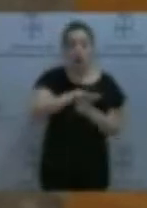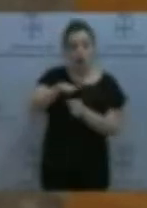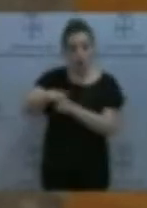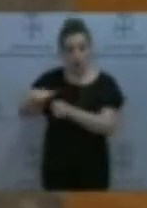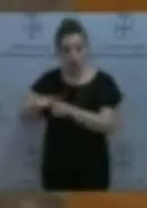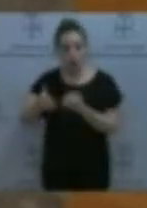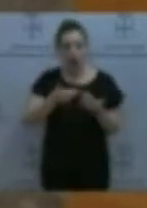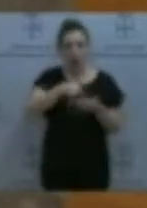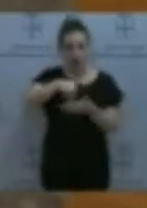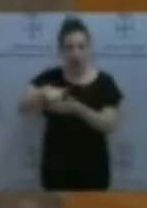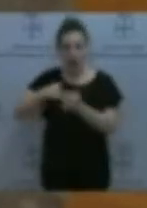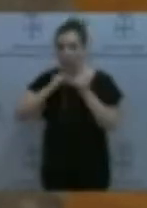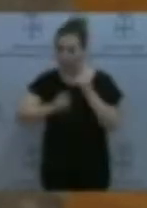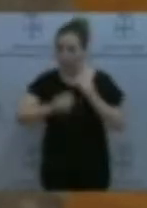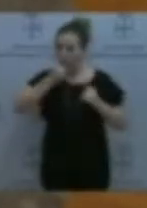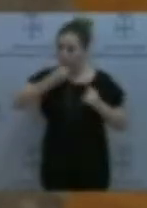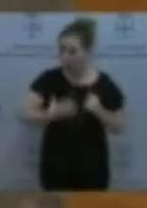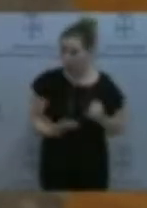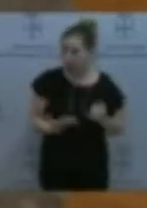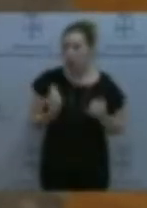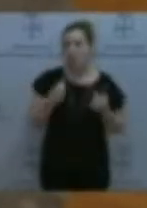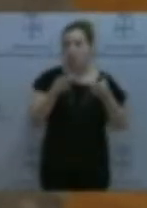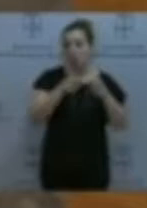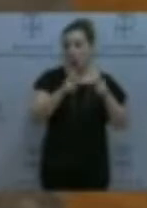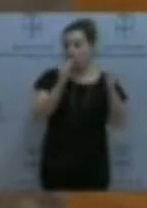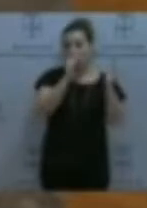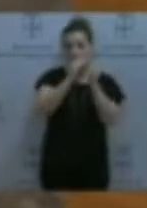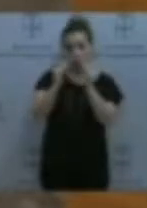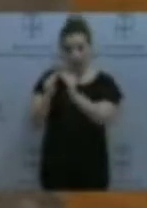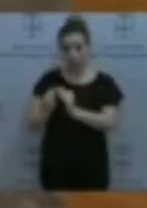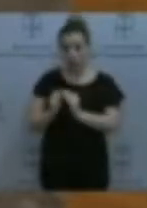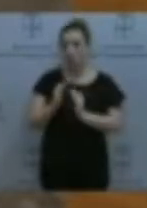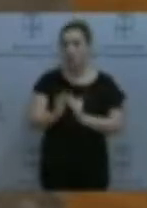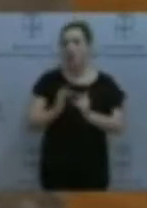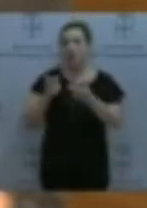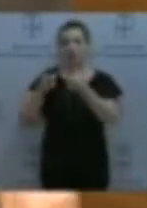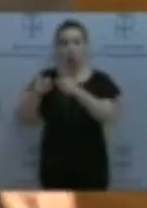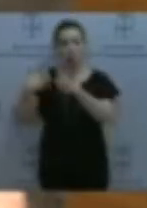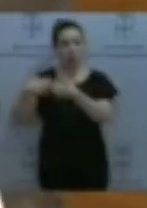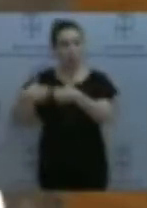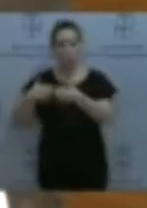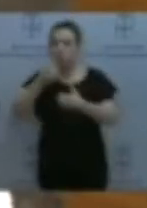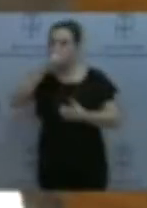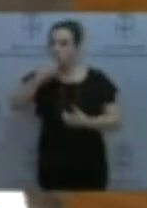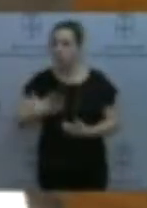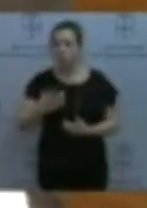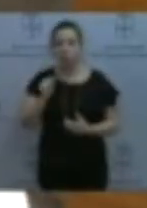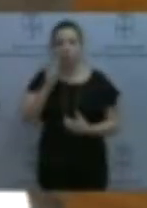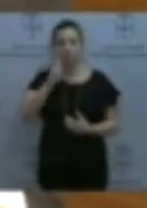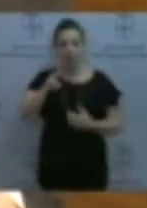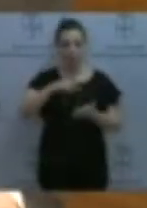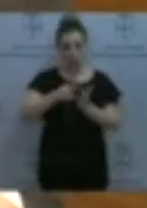sector doméstico como en el sector industrial desde una perspectiva técnica. El nivel